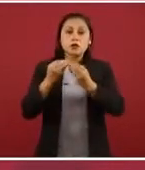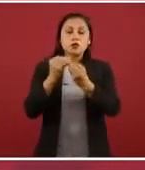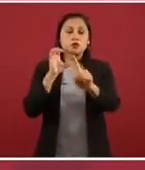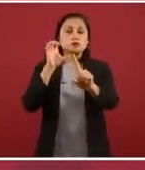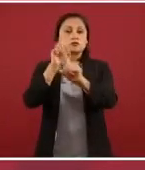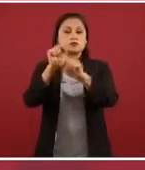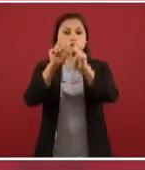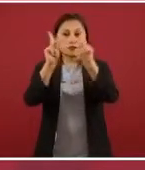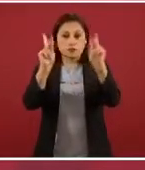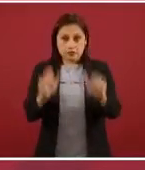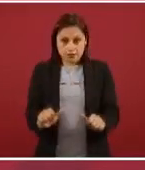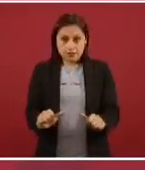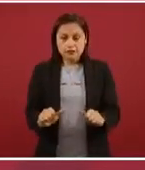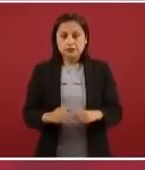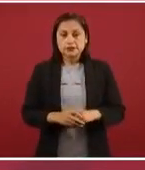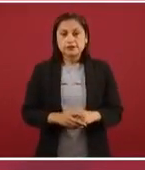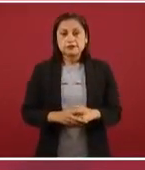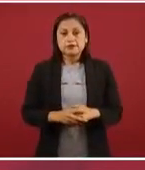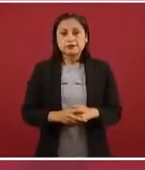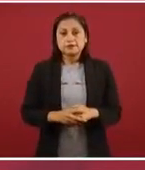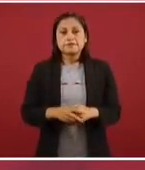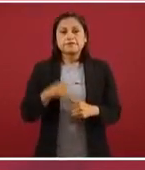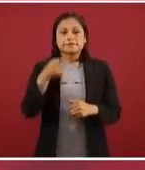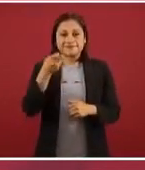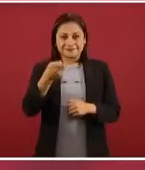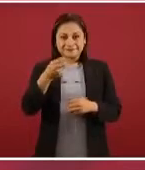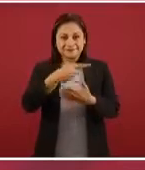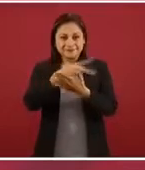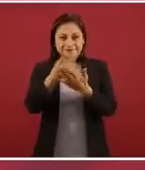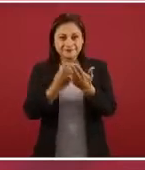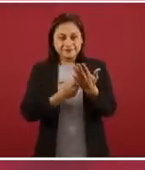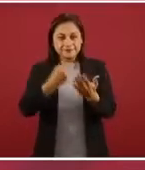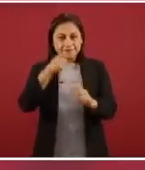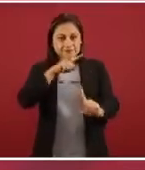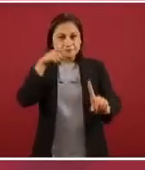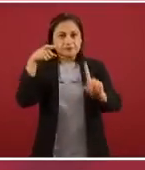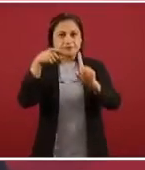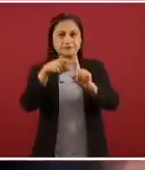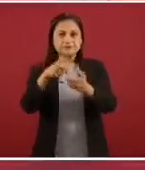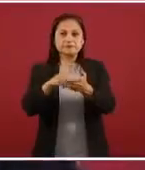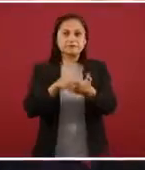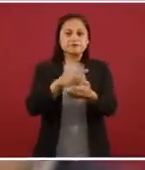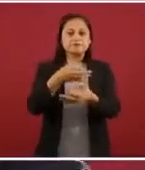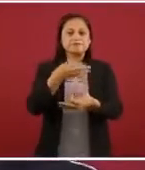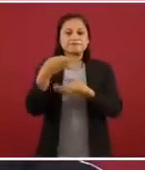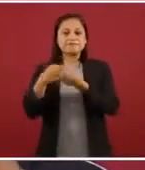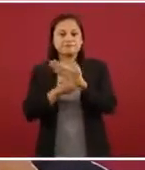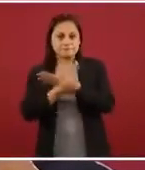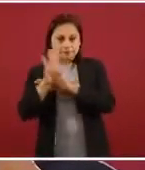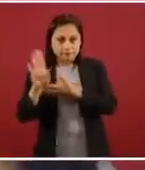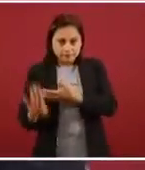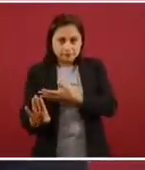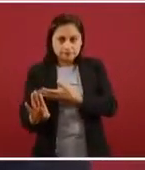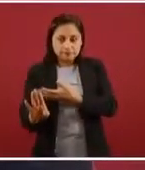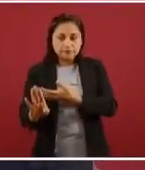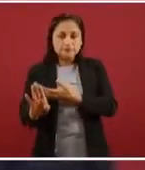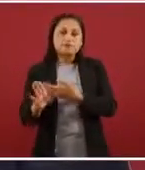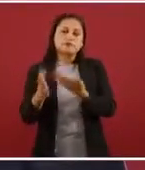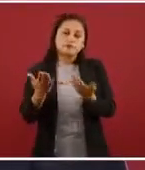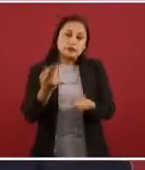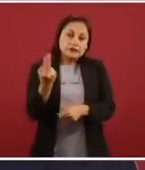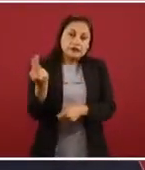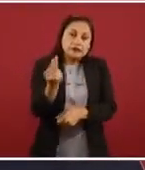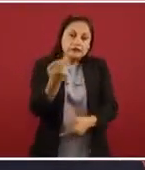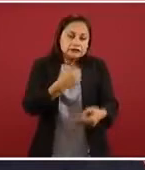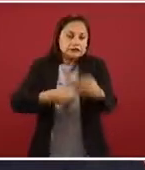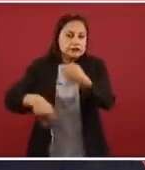el programa para evitar las adicciones, requiere de la participación de todos. Ahora, el